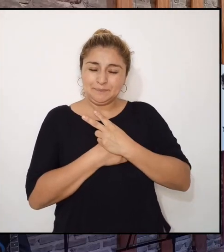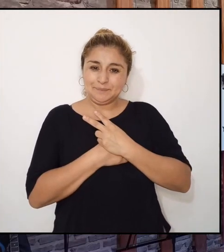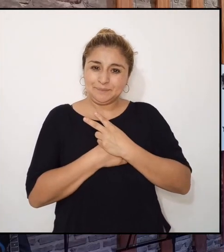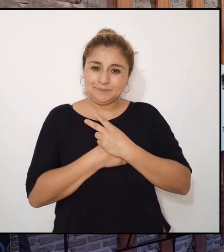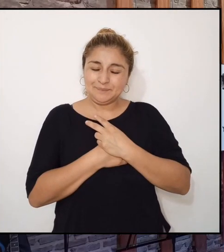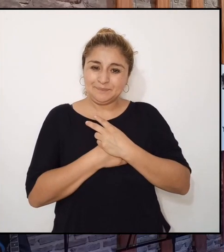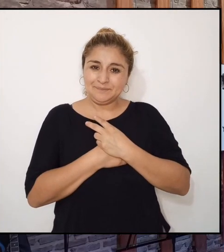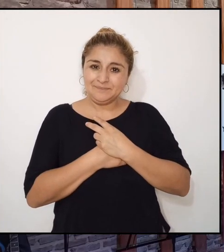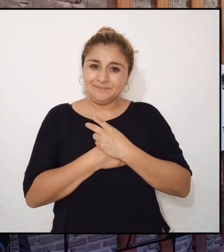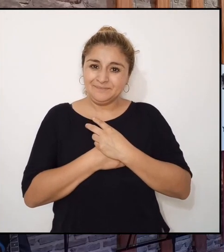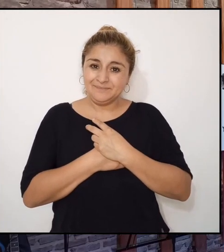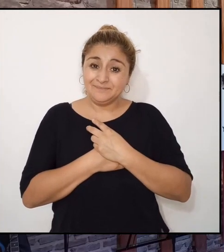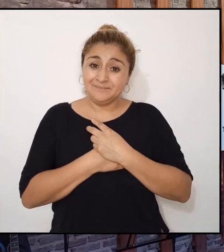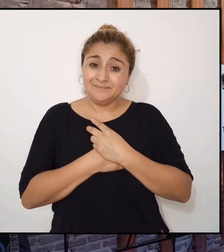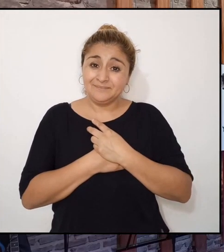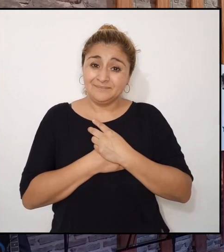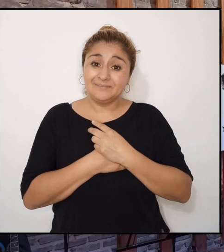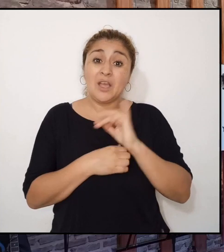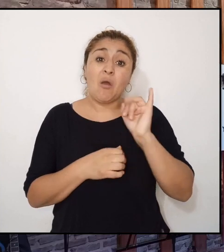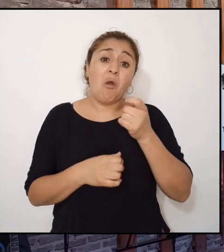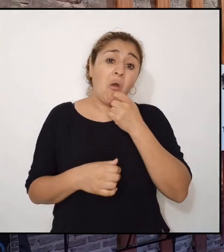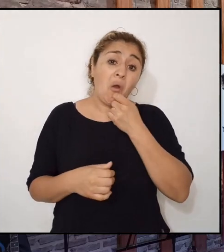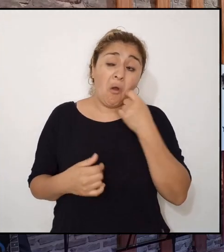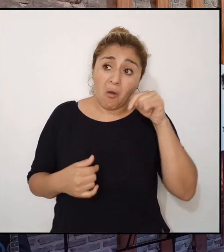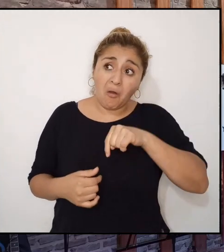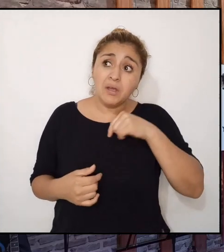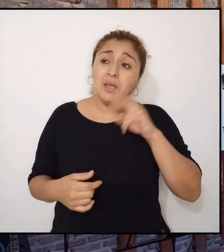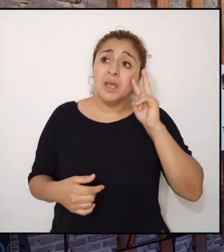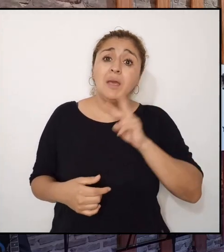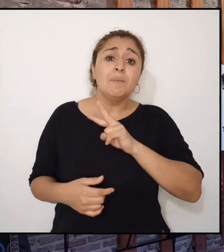El mundo se desespera. El creyente ora.